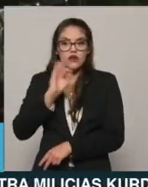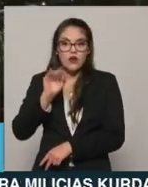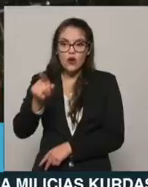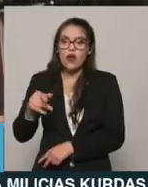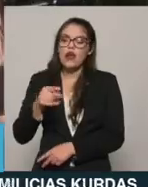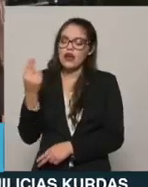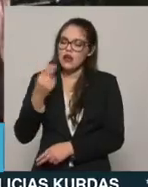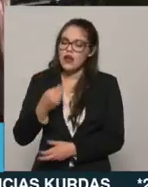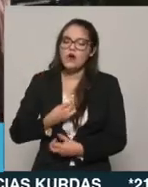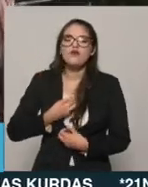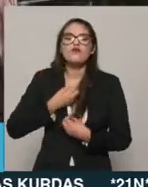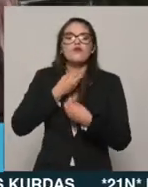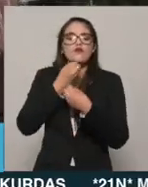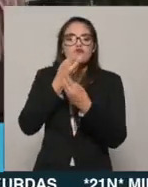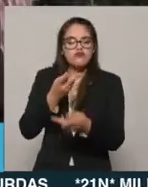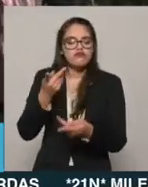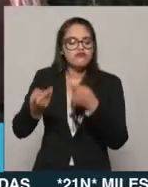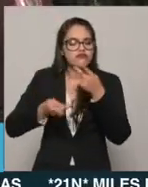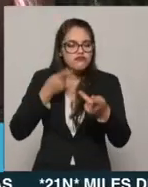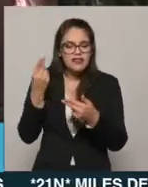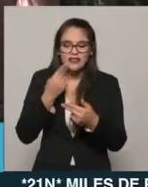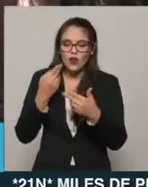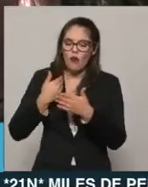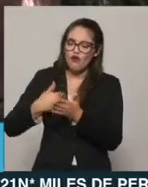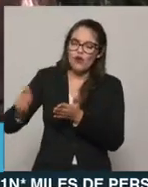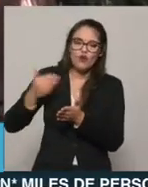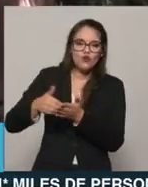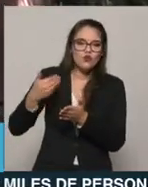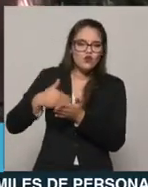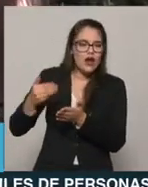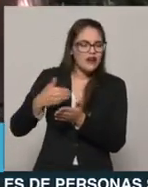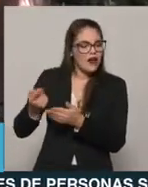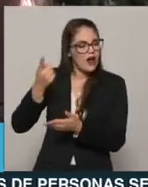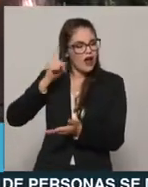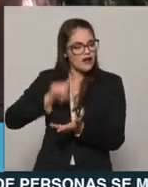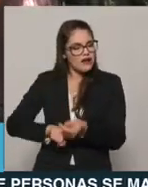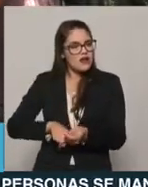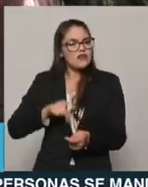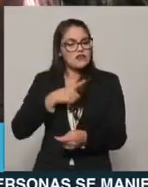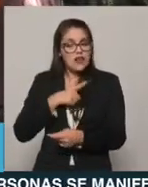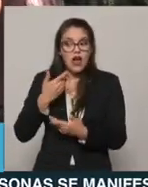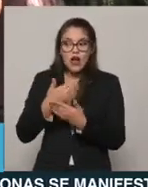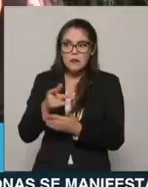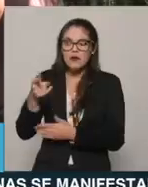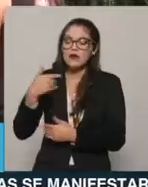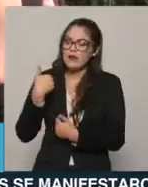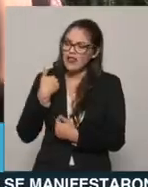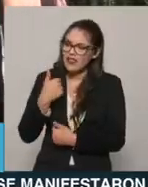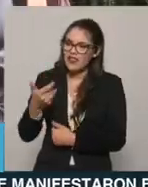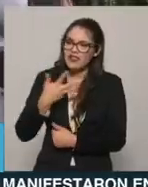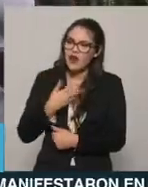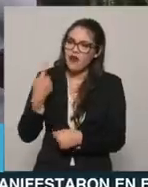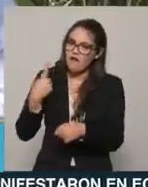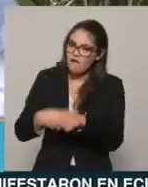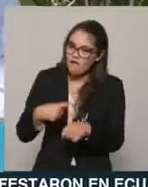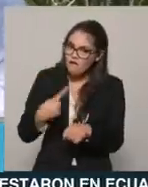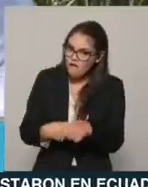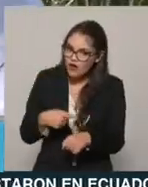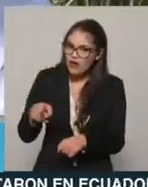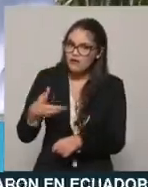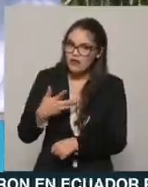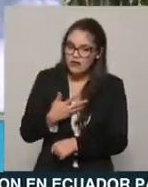dejarlos hablar, hay que dejarlos desahogarse y hay que tratar de comprender que están teniendo una enfermedad, como tú misma lo